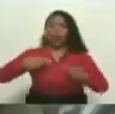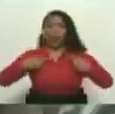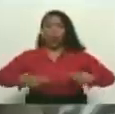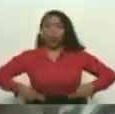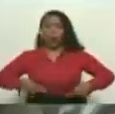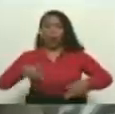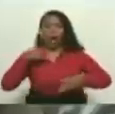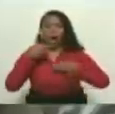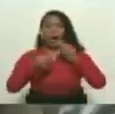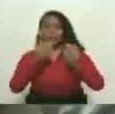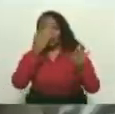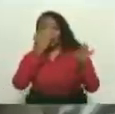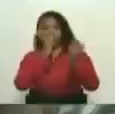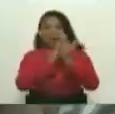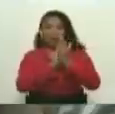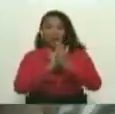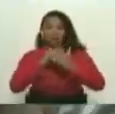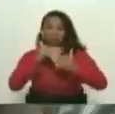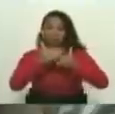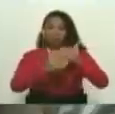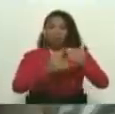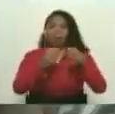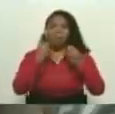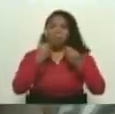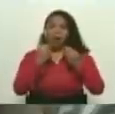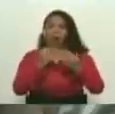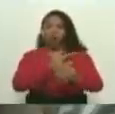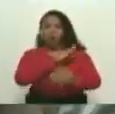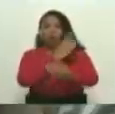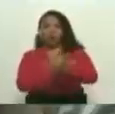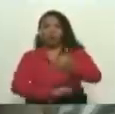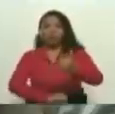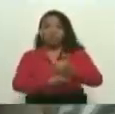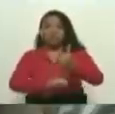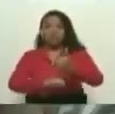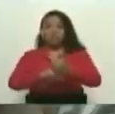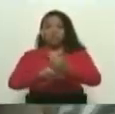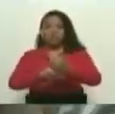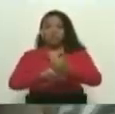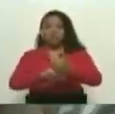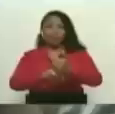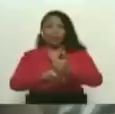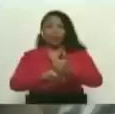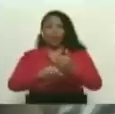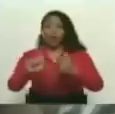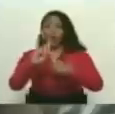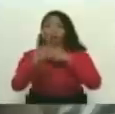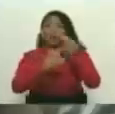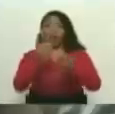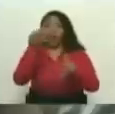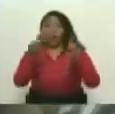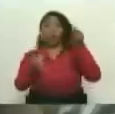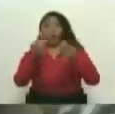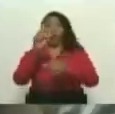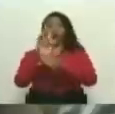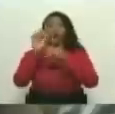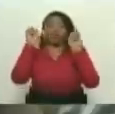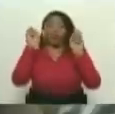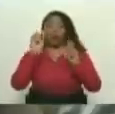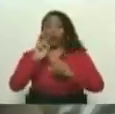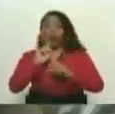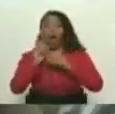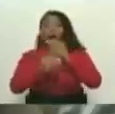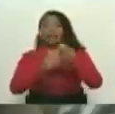paso adelante para fortalecer toda línea de acción que implique no solo hacer justicia, sino lograr la